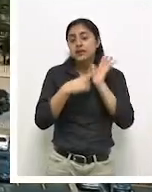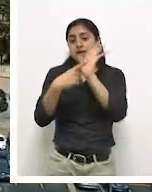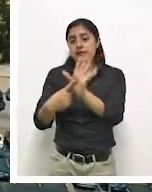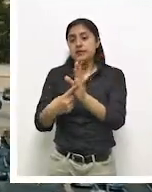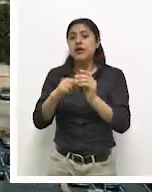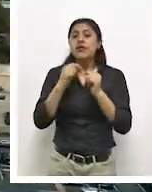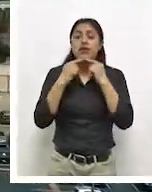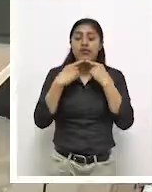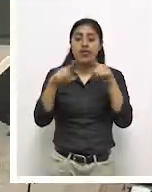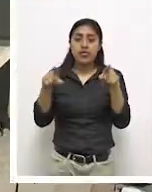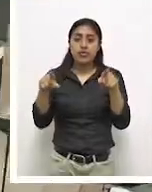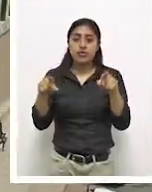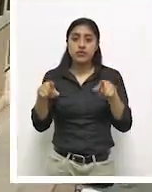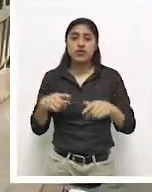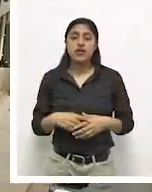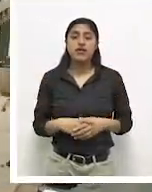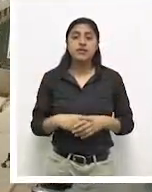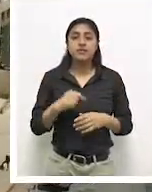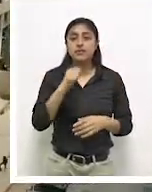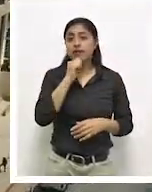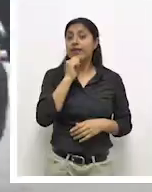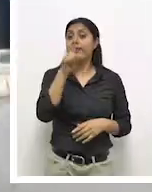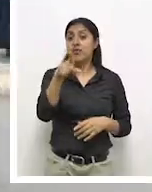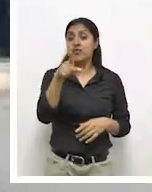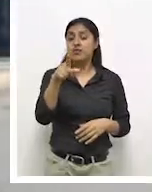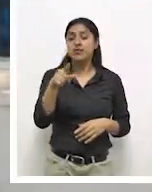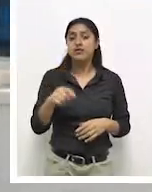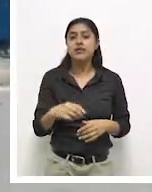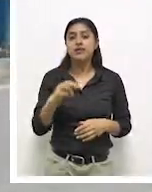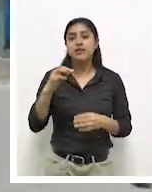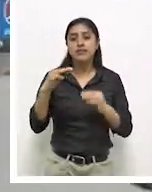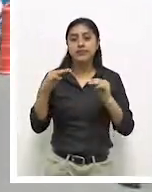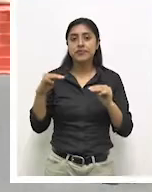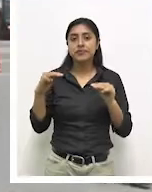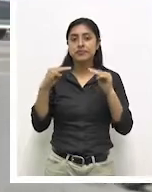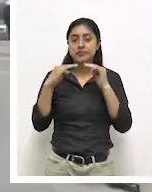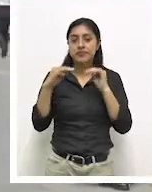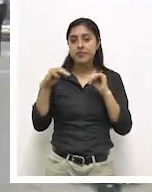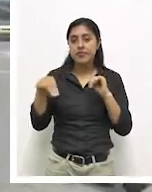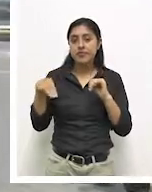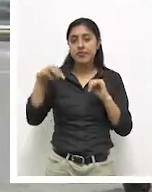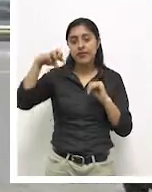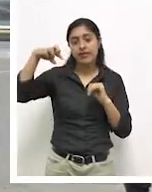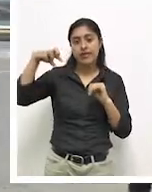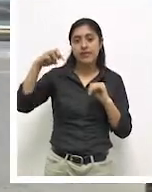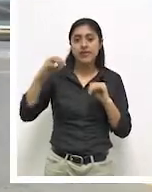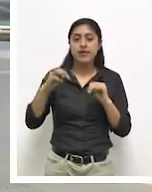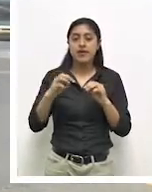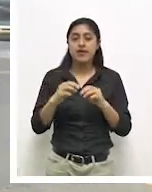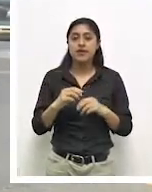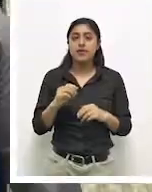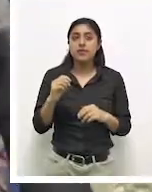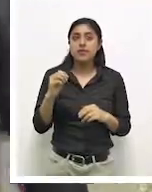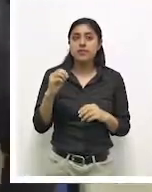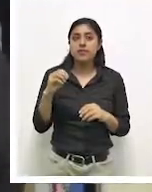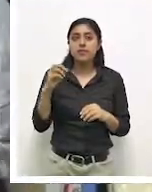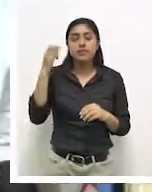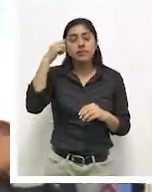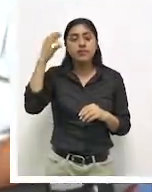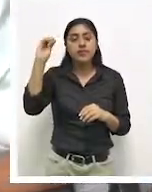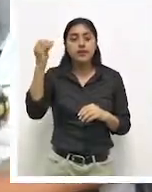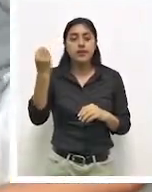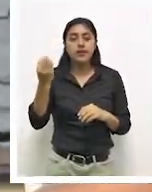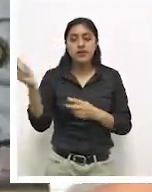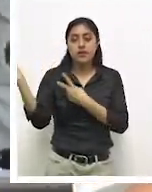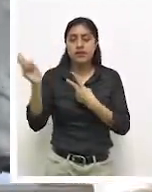en el Ministerio Público para dar el aviso a las autoridades de la pérdida y así evitar que el dueño de los documentos sea involucrado